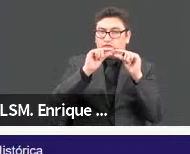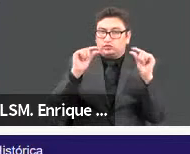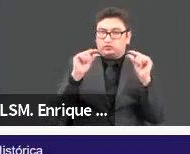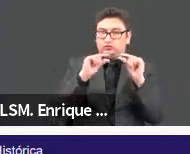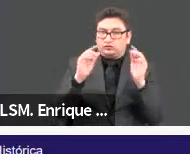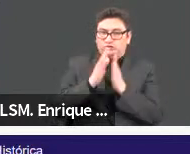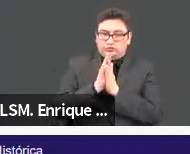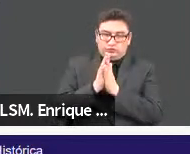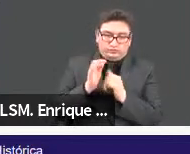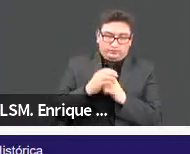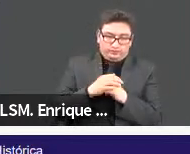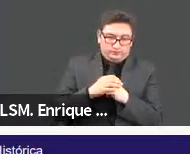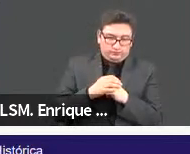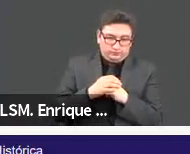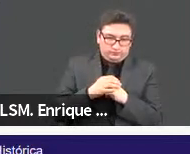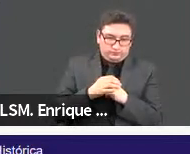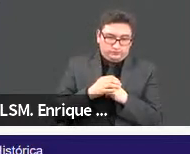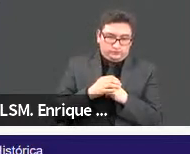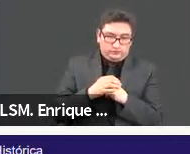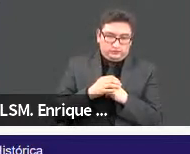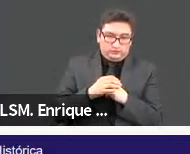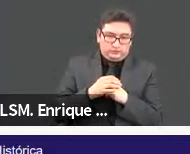claro que sí. Es el